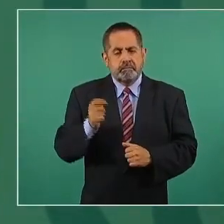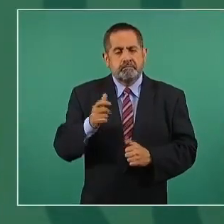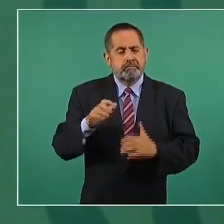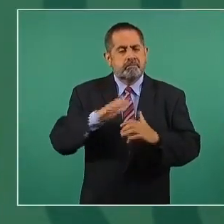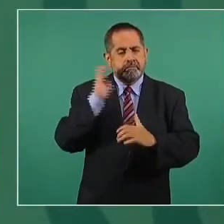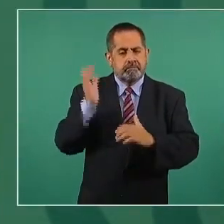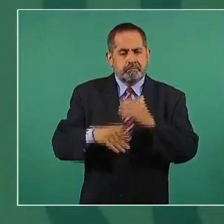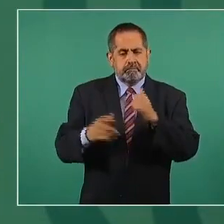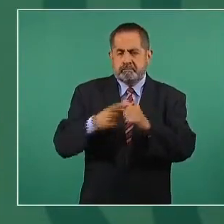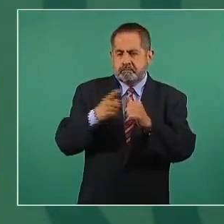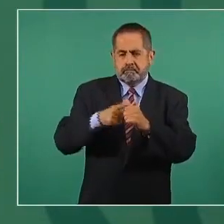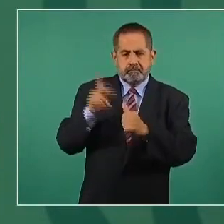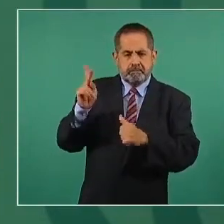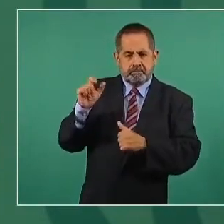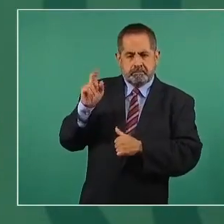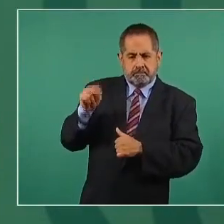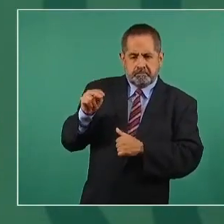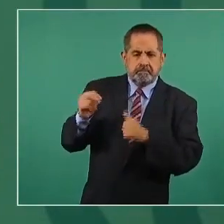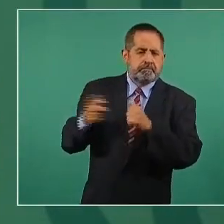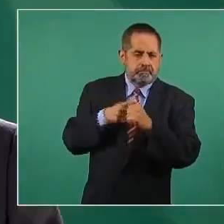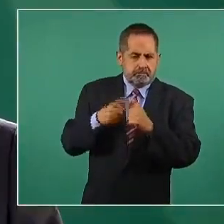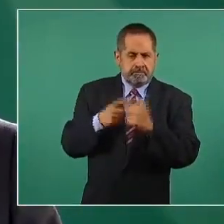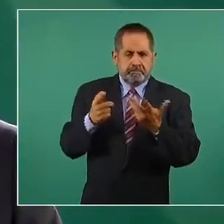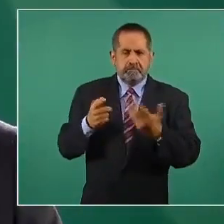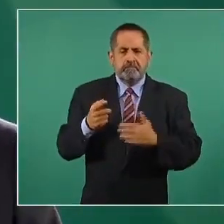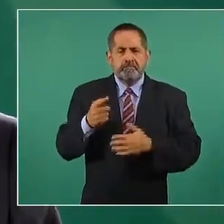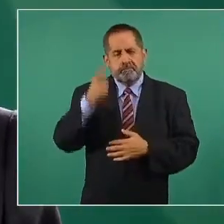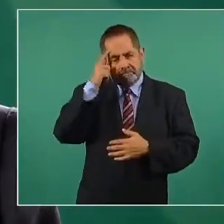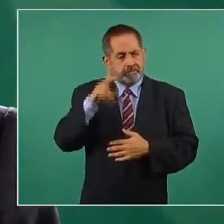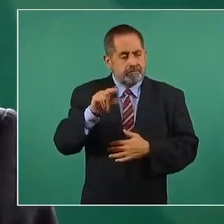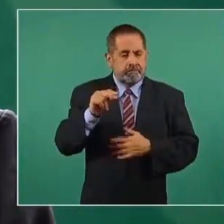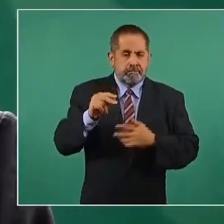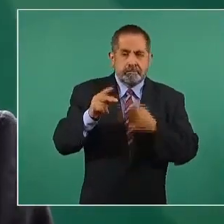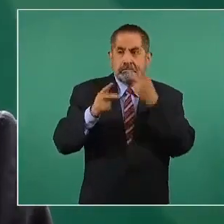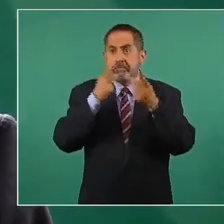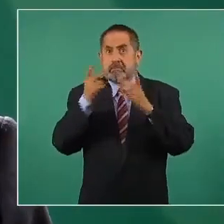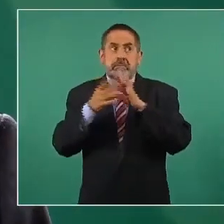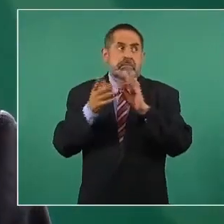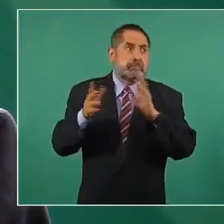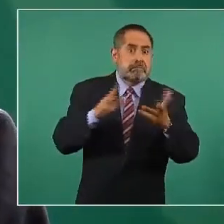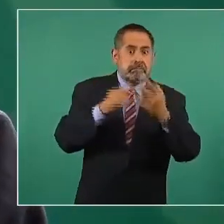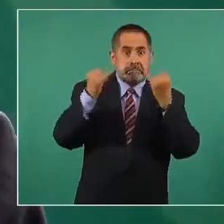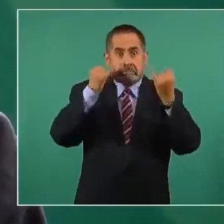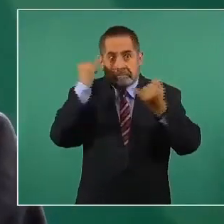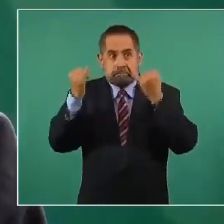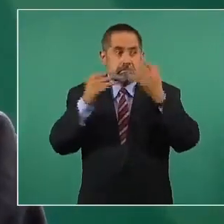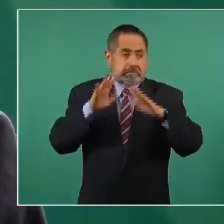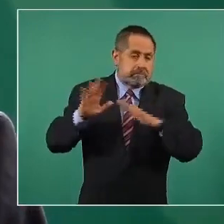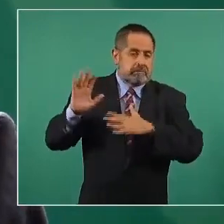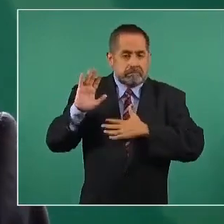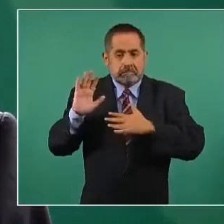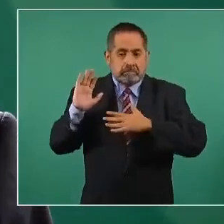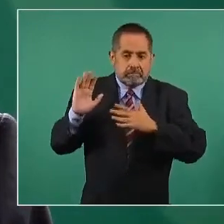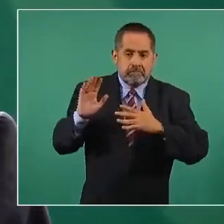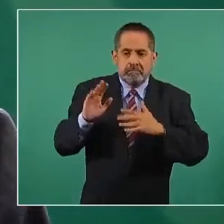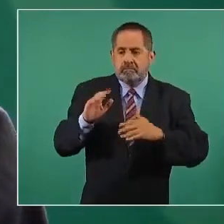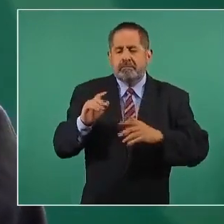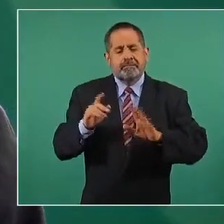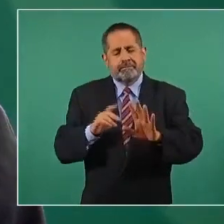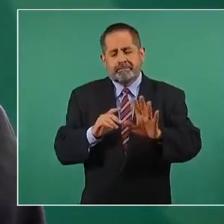terminar con este plan, para no estar creando compromisos y